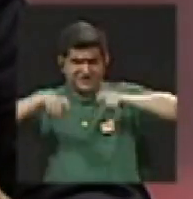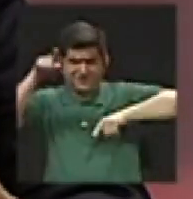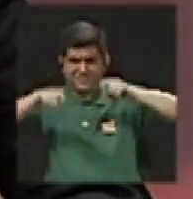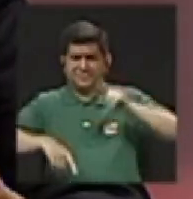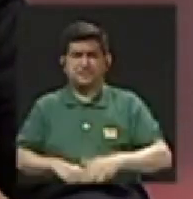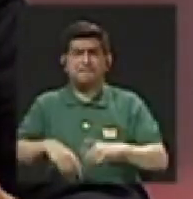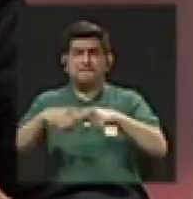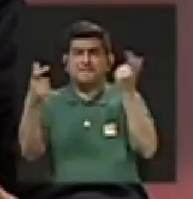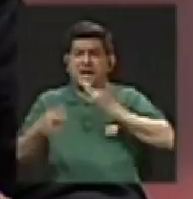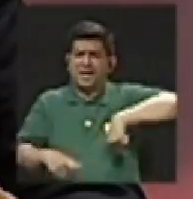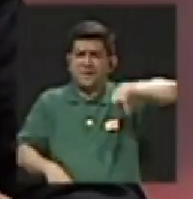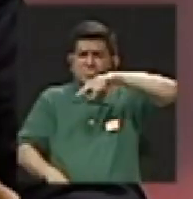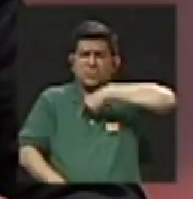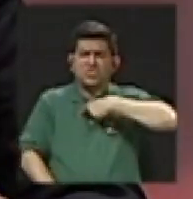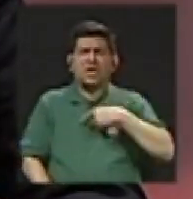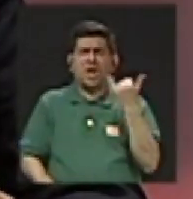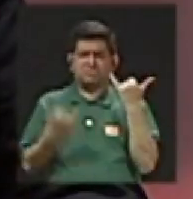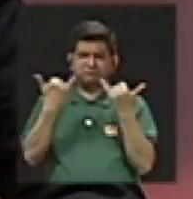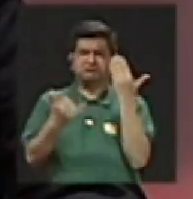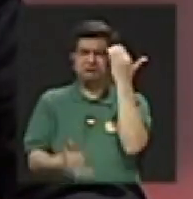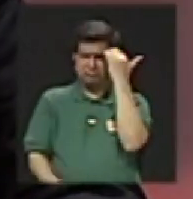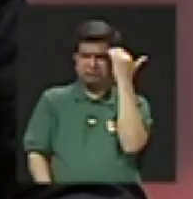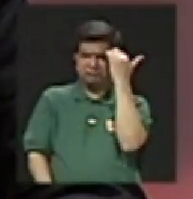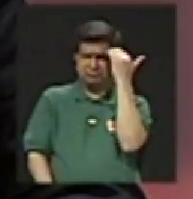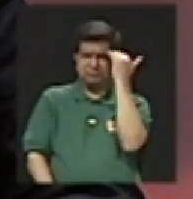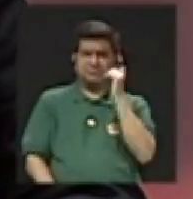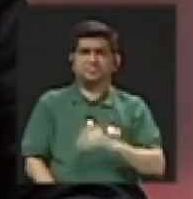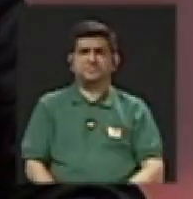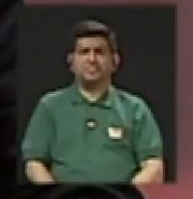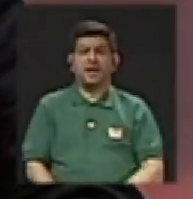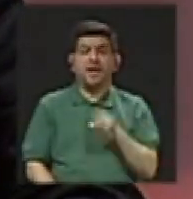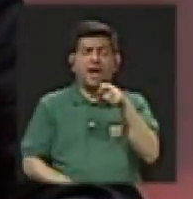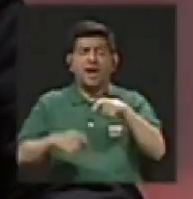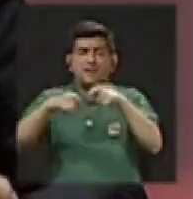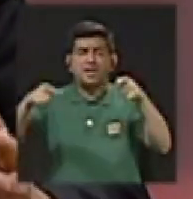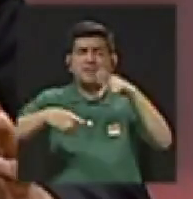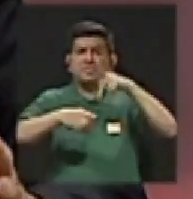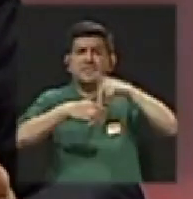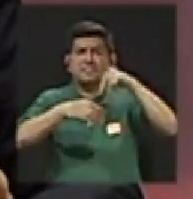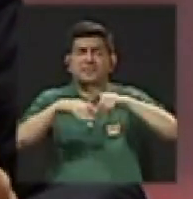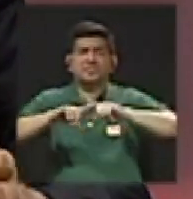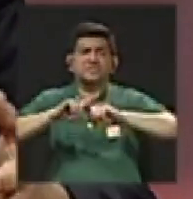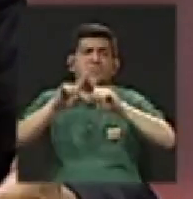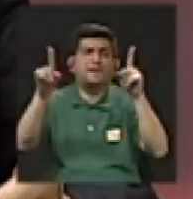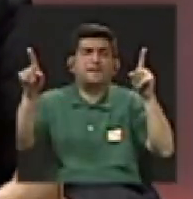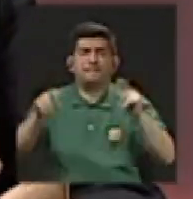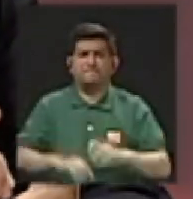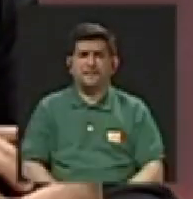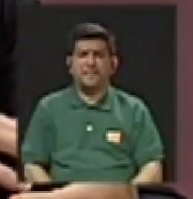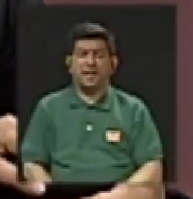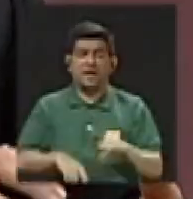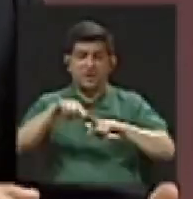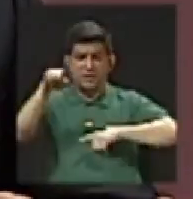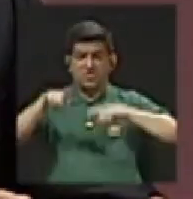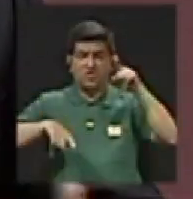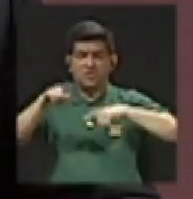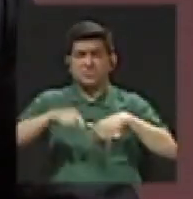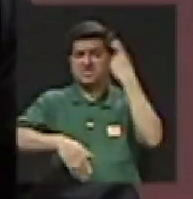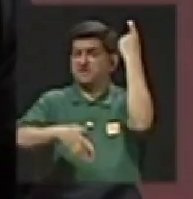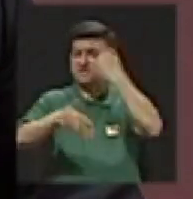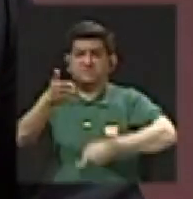que la mayoría de nosotros estamos muy familiarizados miden la participación, pero en términos de estadísticas